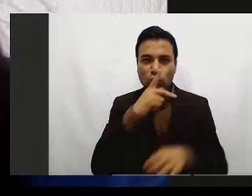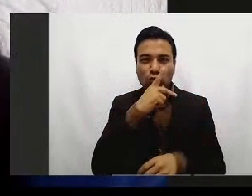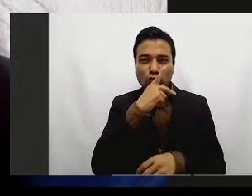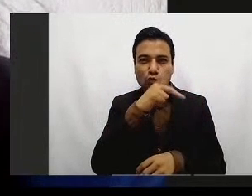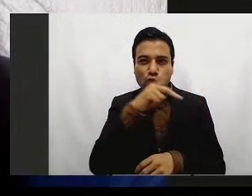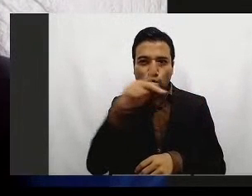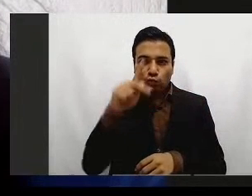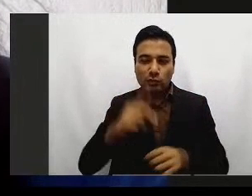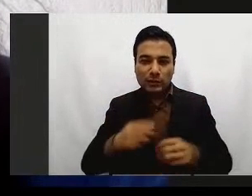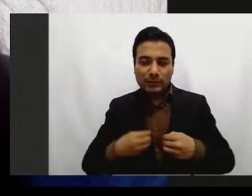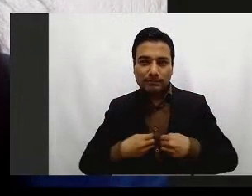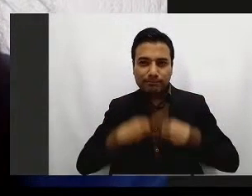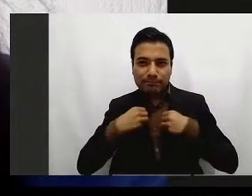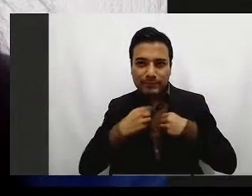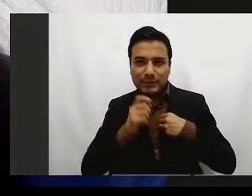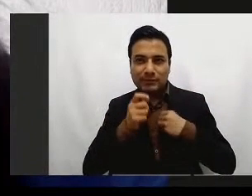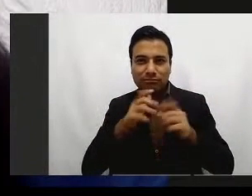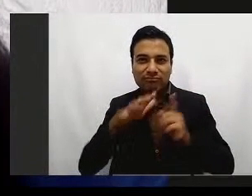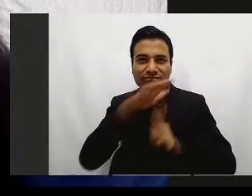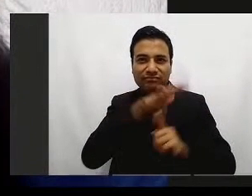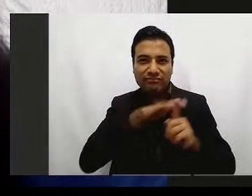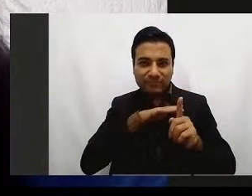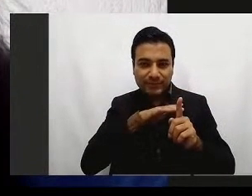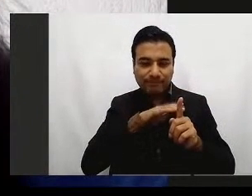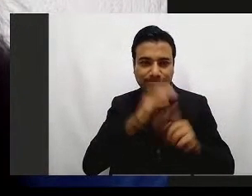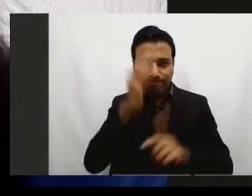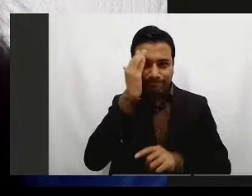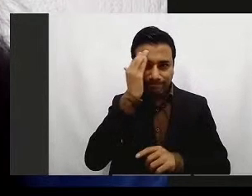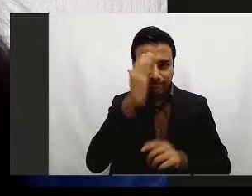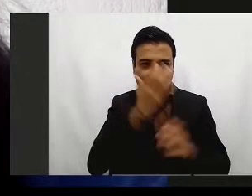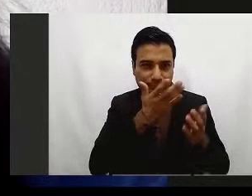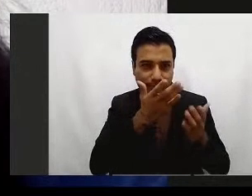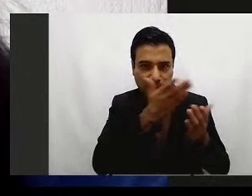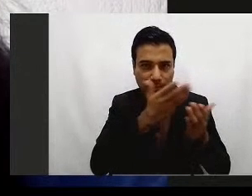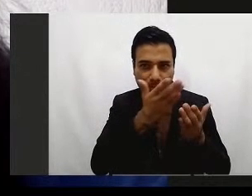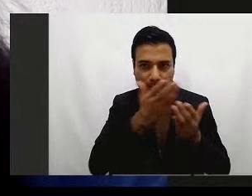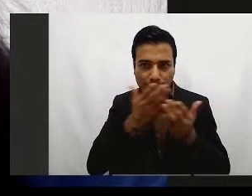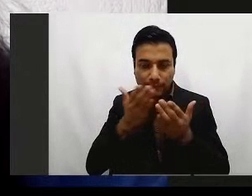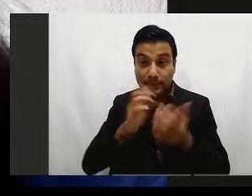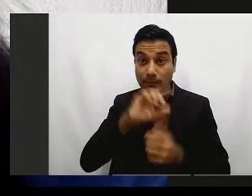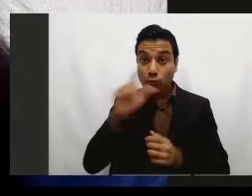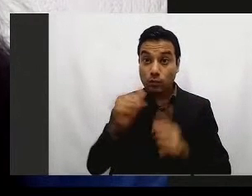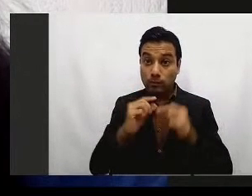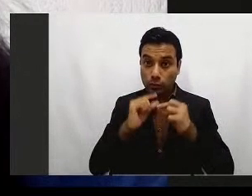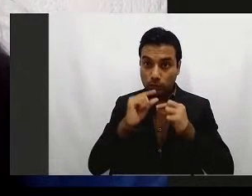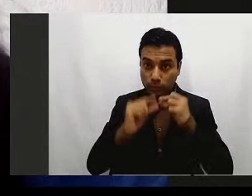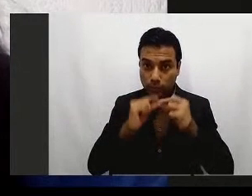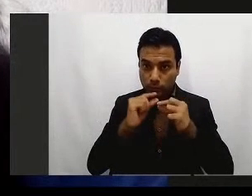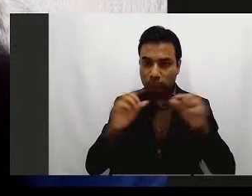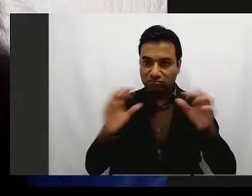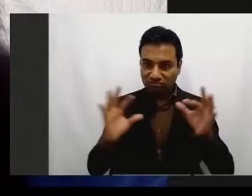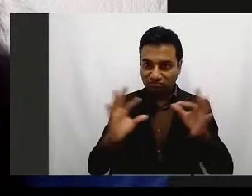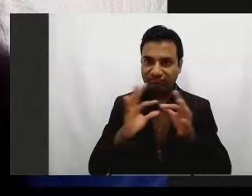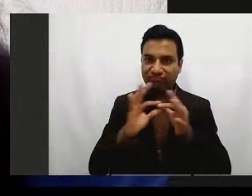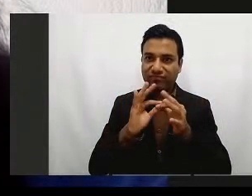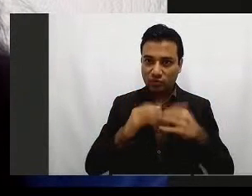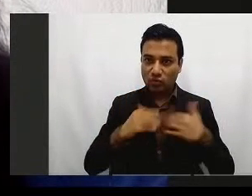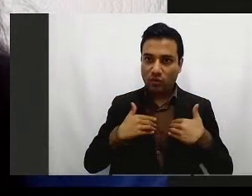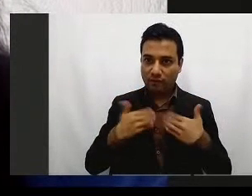esa parte, pues definitivamente la confianza es algo que se forja, ¿no?